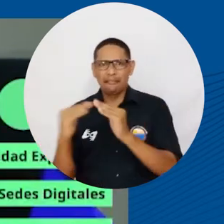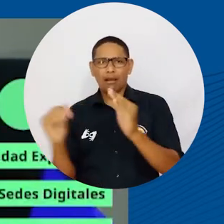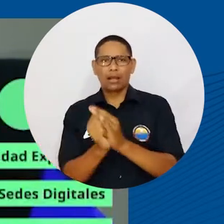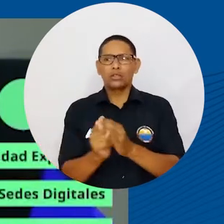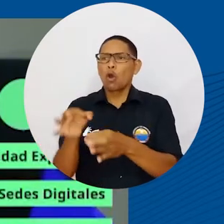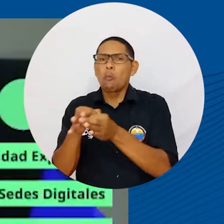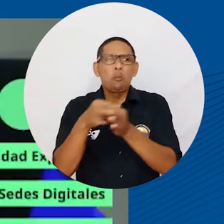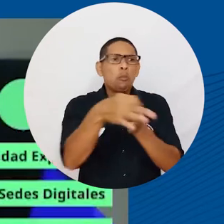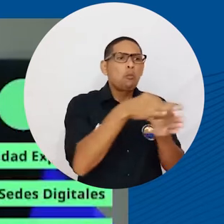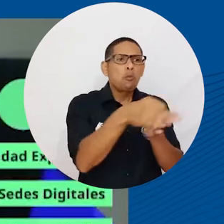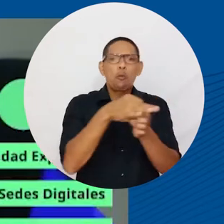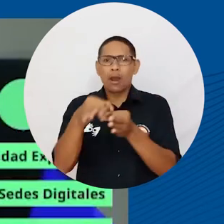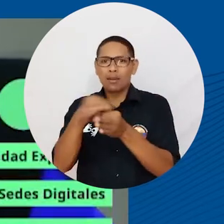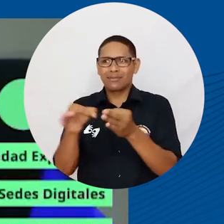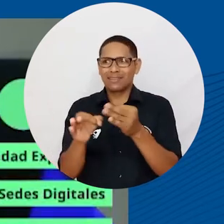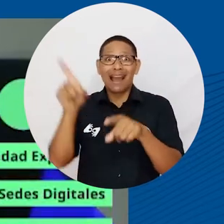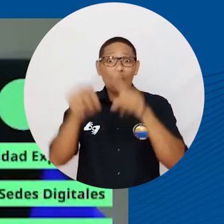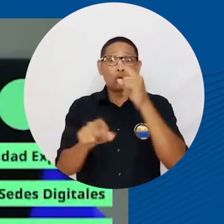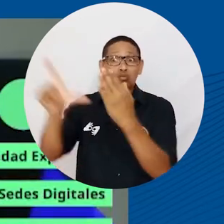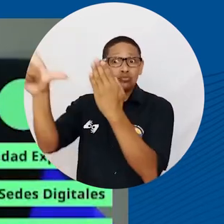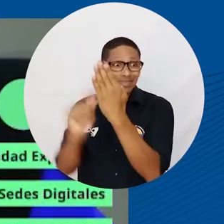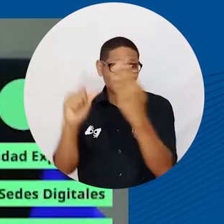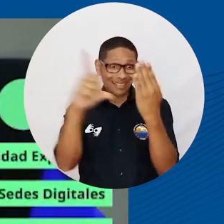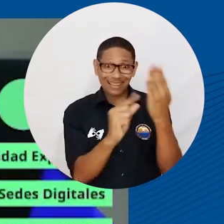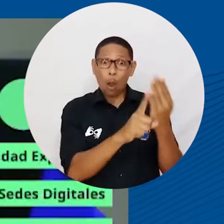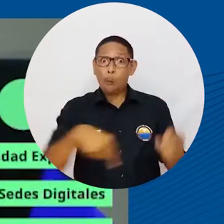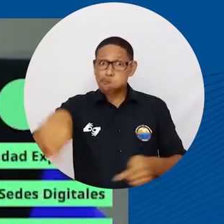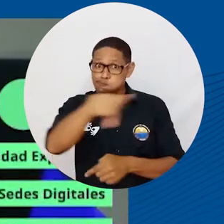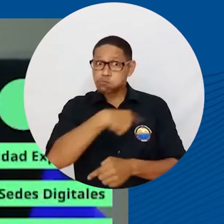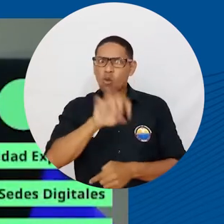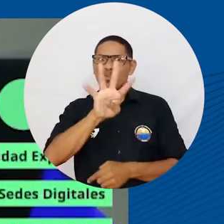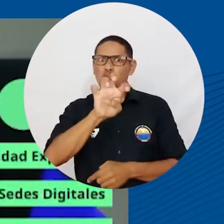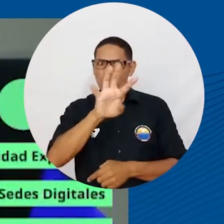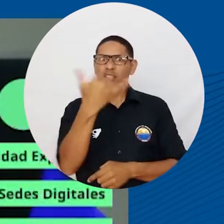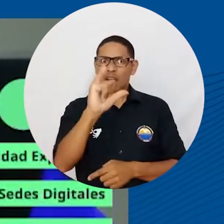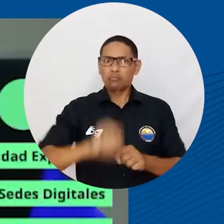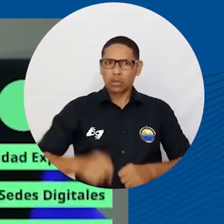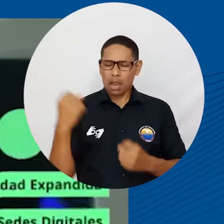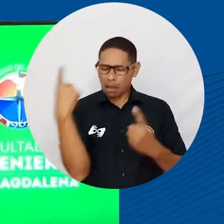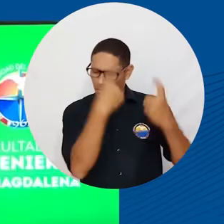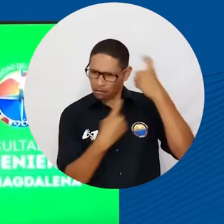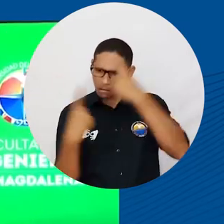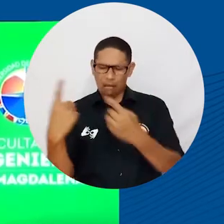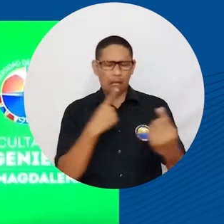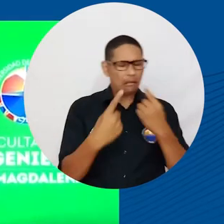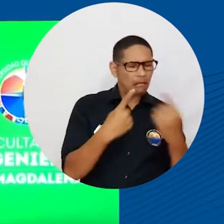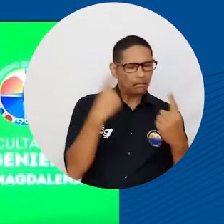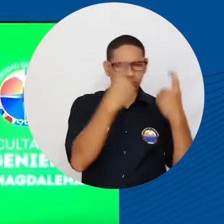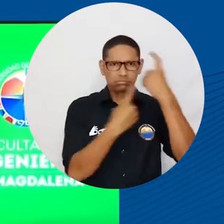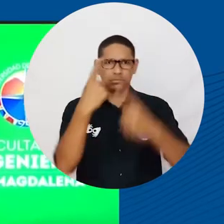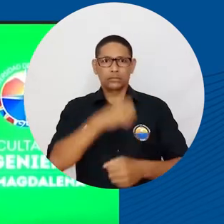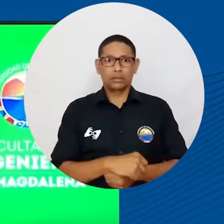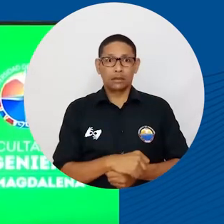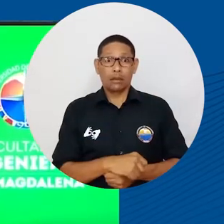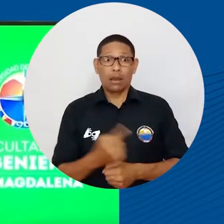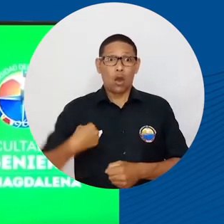nuestros municipios, desde estas sedes digitales que ya son 9, podemos dialogar y reflexionar. Nos articulamos para,